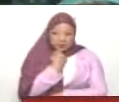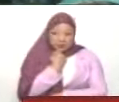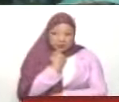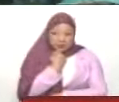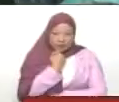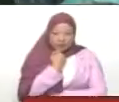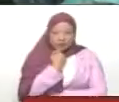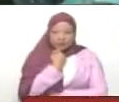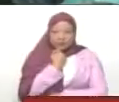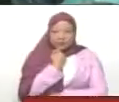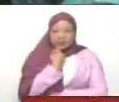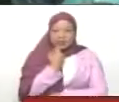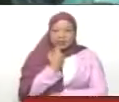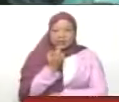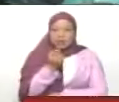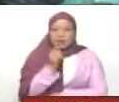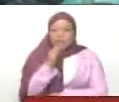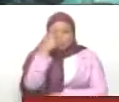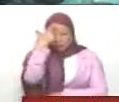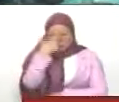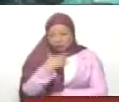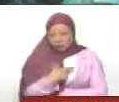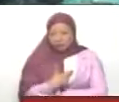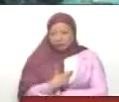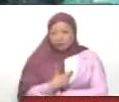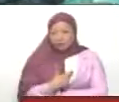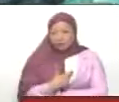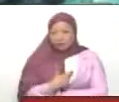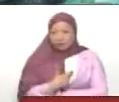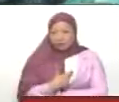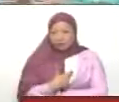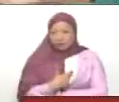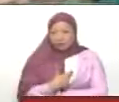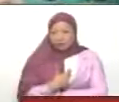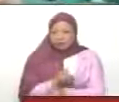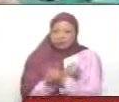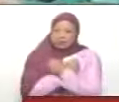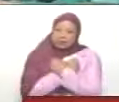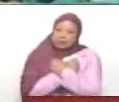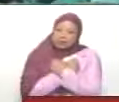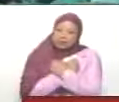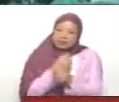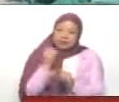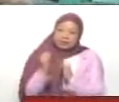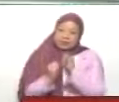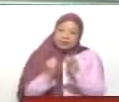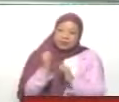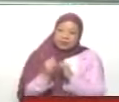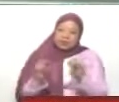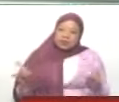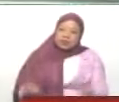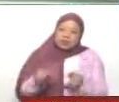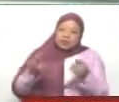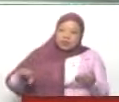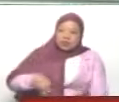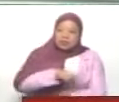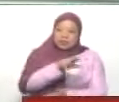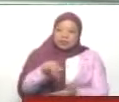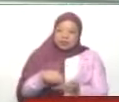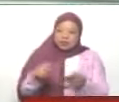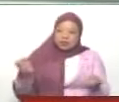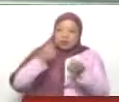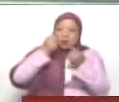compañero es algo muy personal, que arrullamos a los niños con el himno